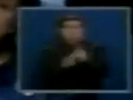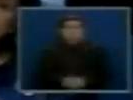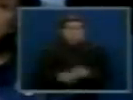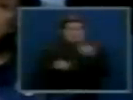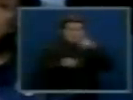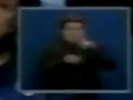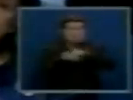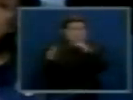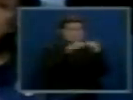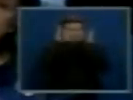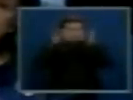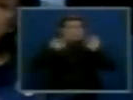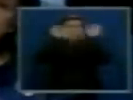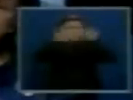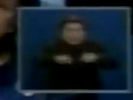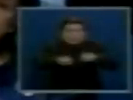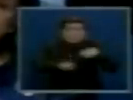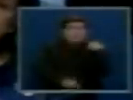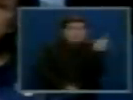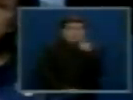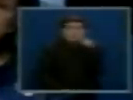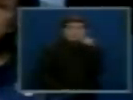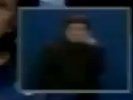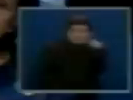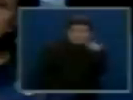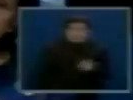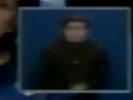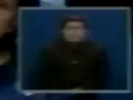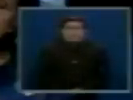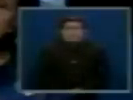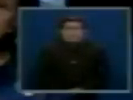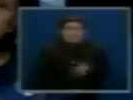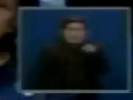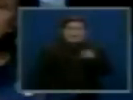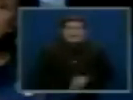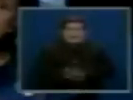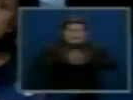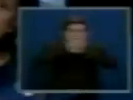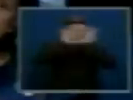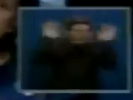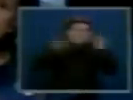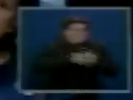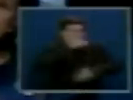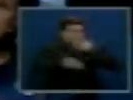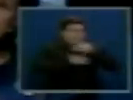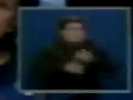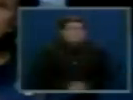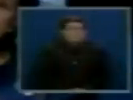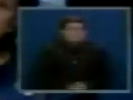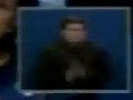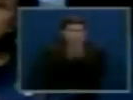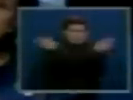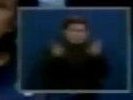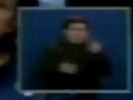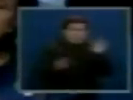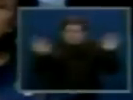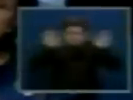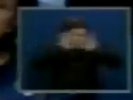ciudadana. Solo poniendo luz a la opacidad de la gestión pública se puede